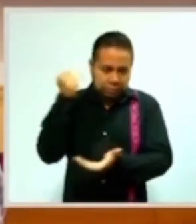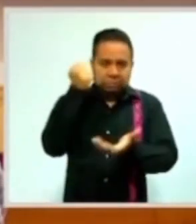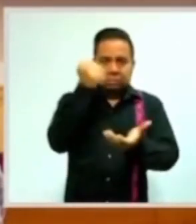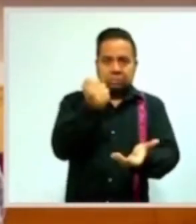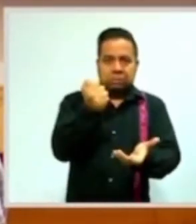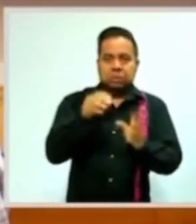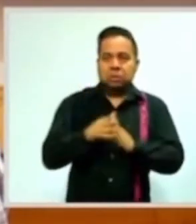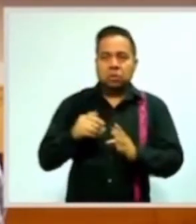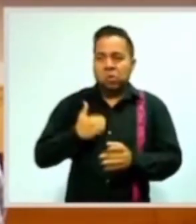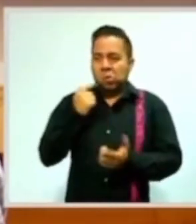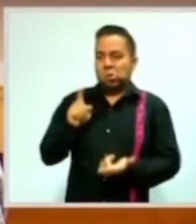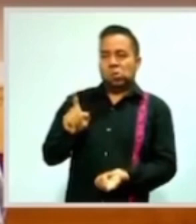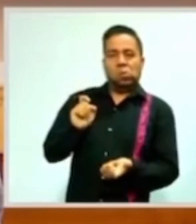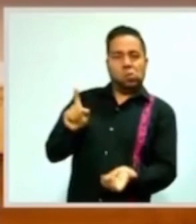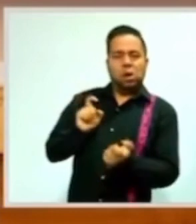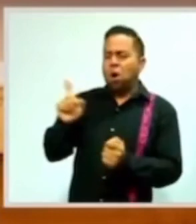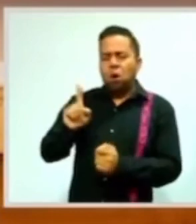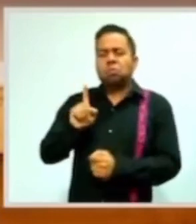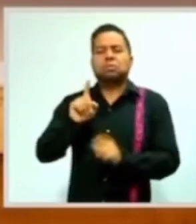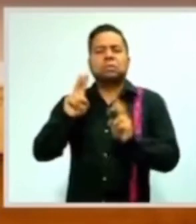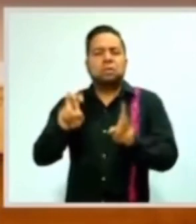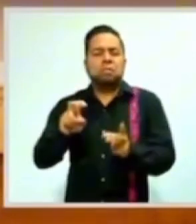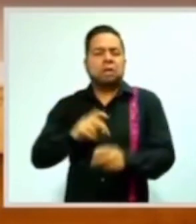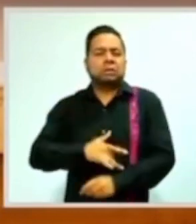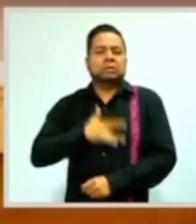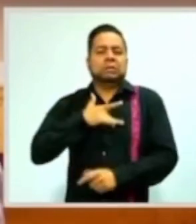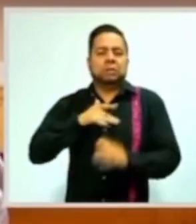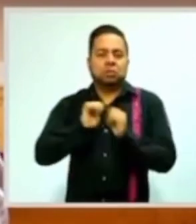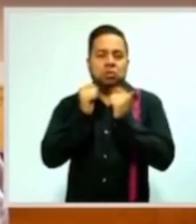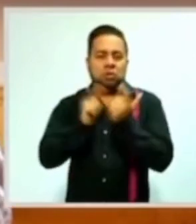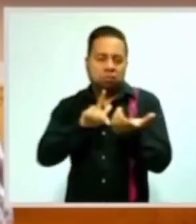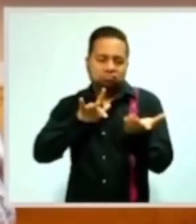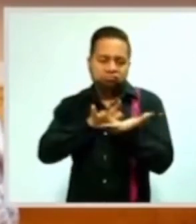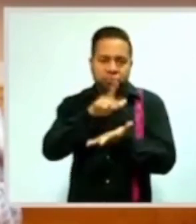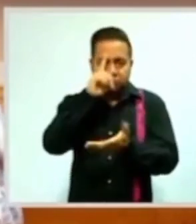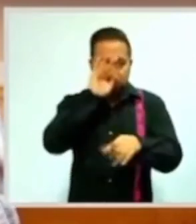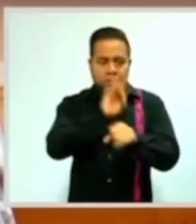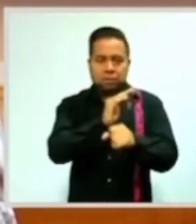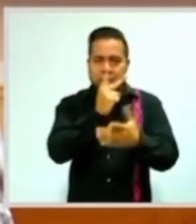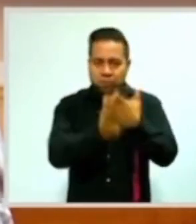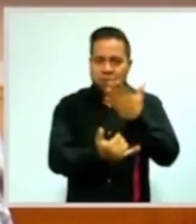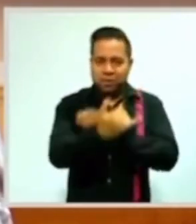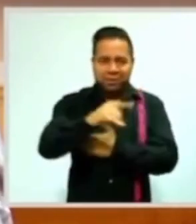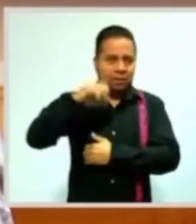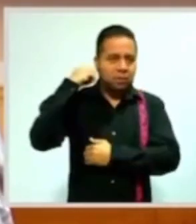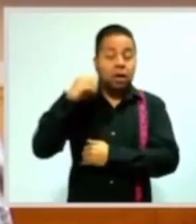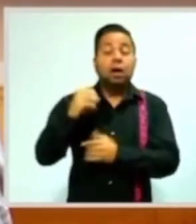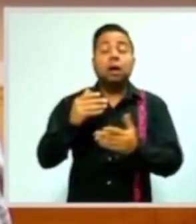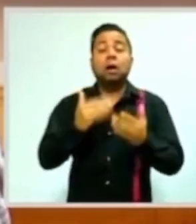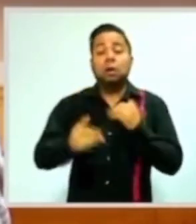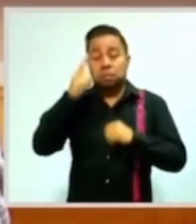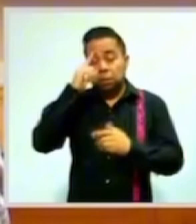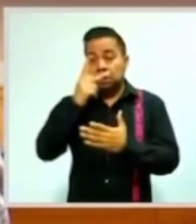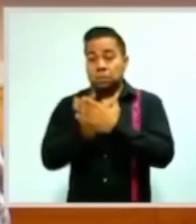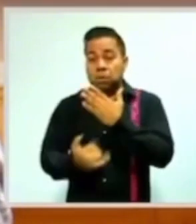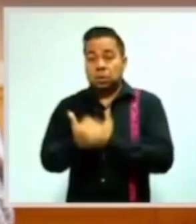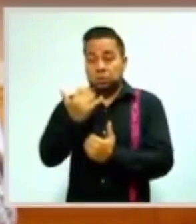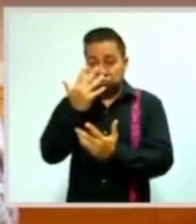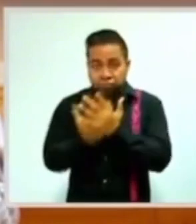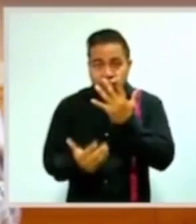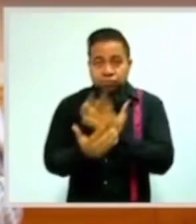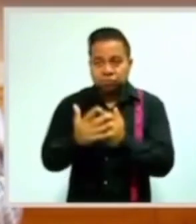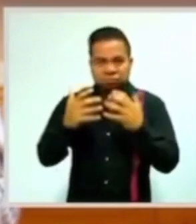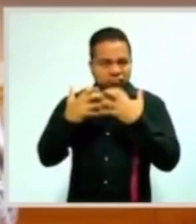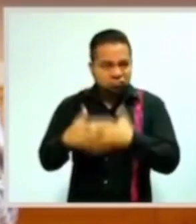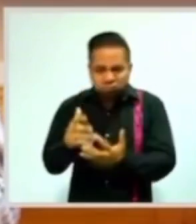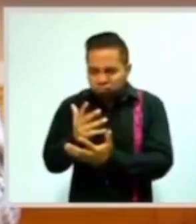afán lucrativo, sino con un apoyo social en proyectos de Oaxaca. Y en lo que se refiere a los proyectos productivos,